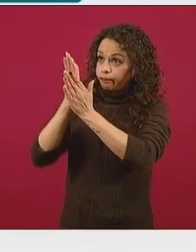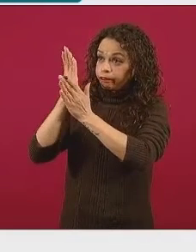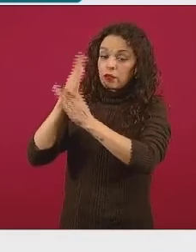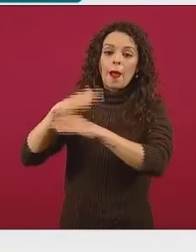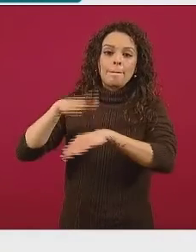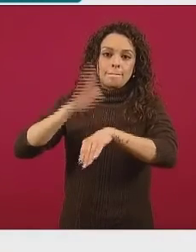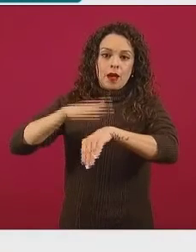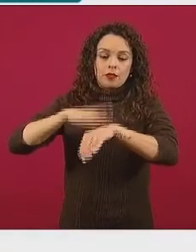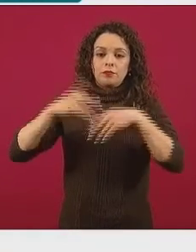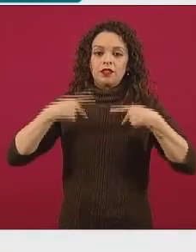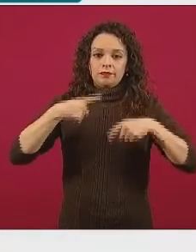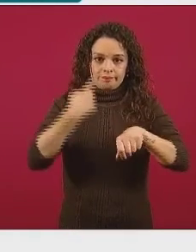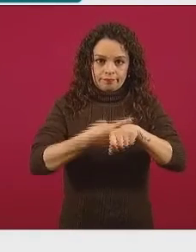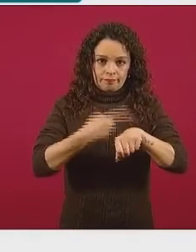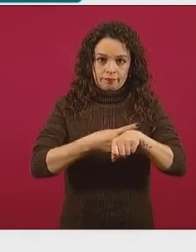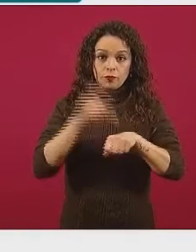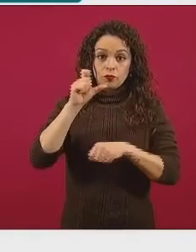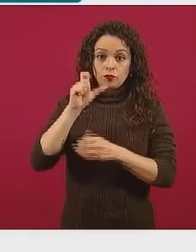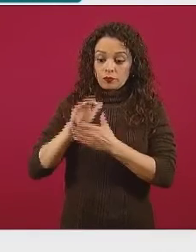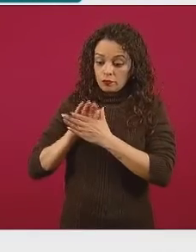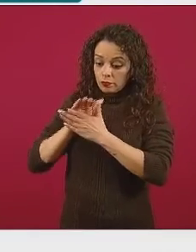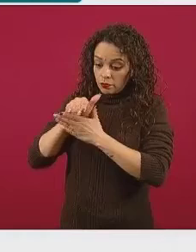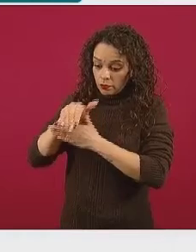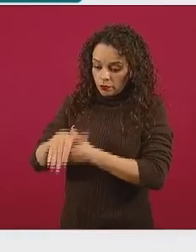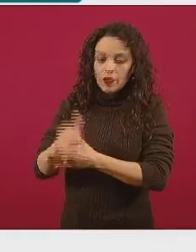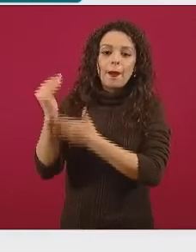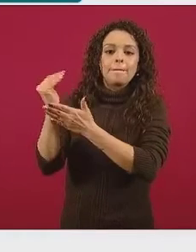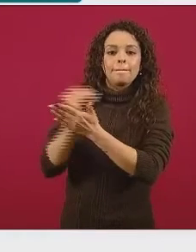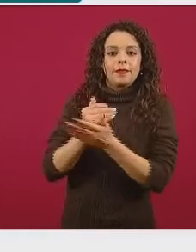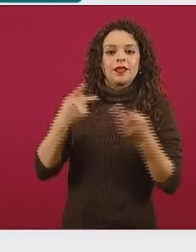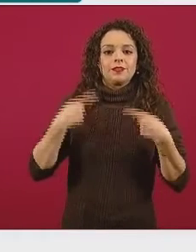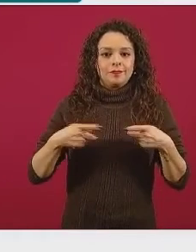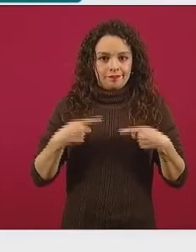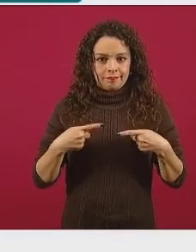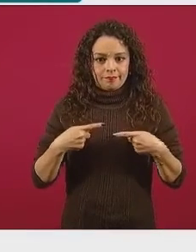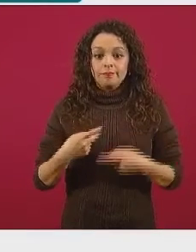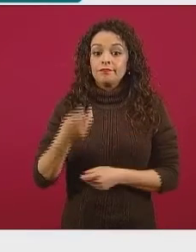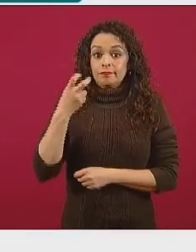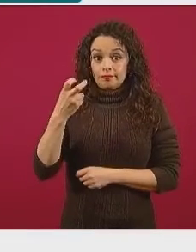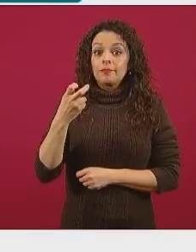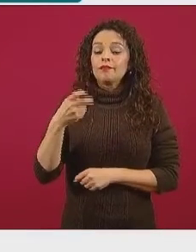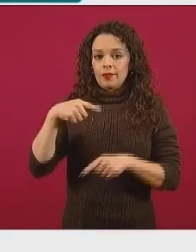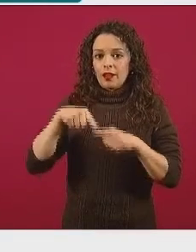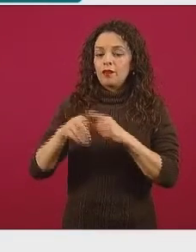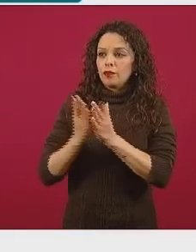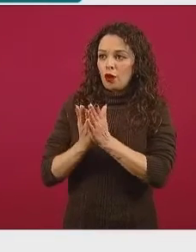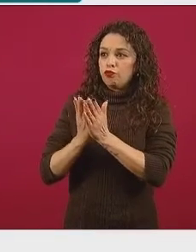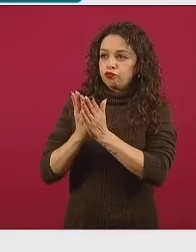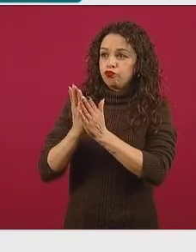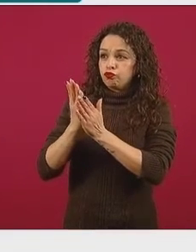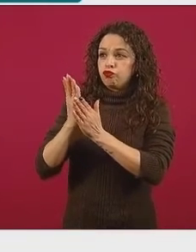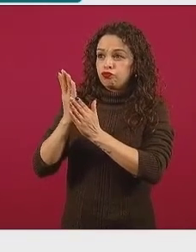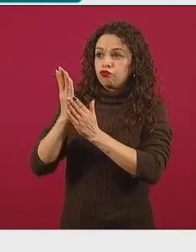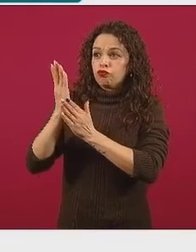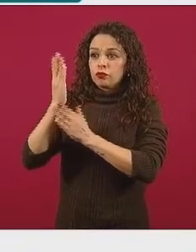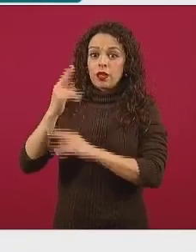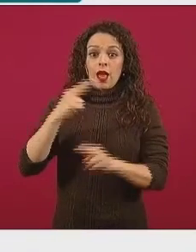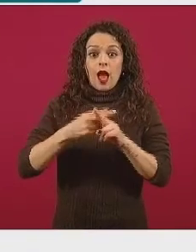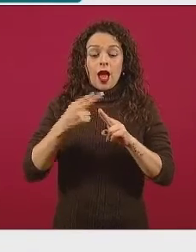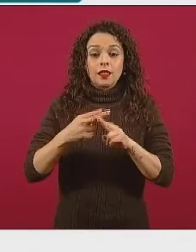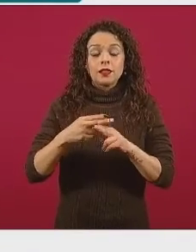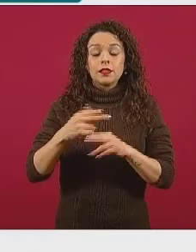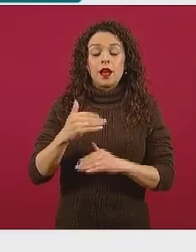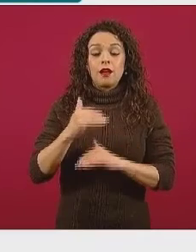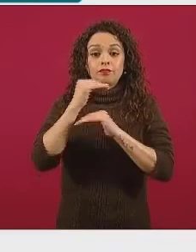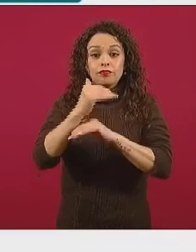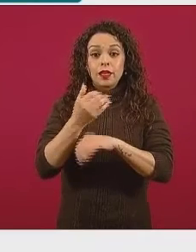baja, menos casos. De modo que cuando seguimos en el tiempo fuimos subiendo la cantidad de casos, llegamos a un punto máximo en la semana 29,